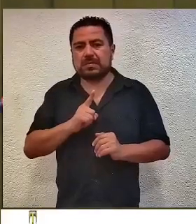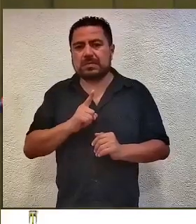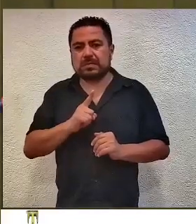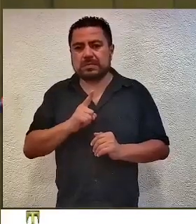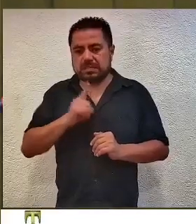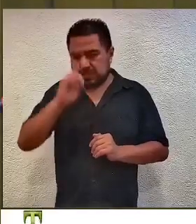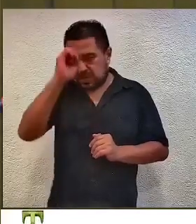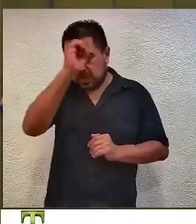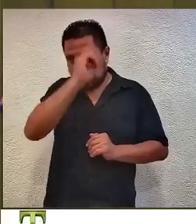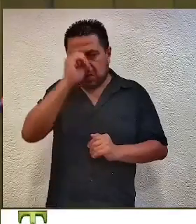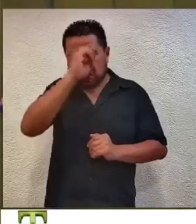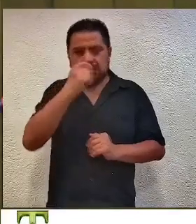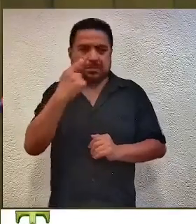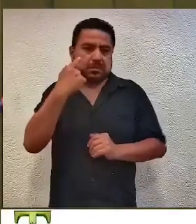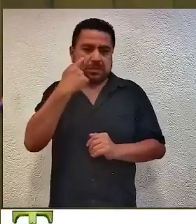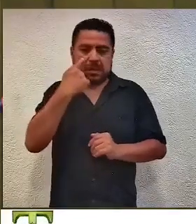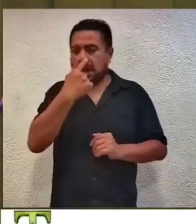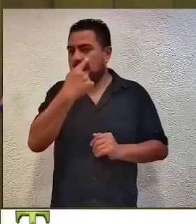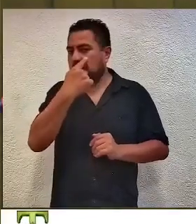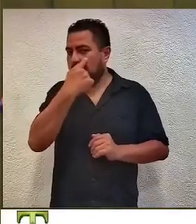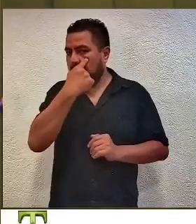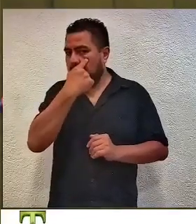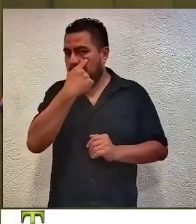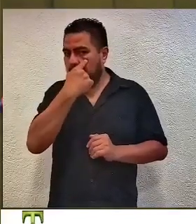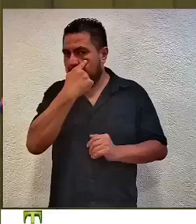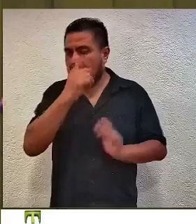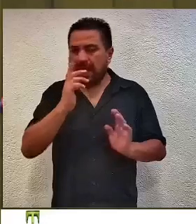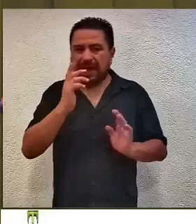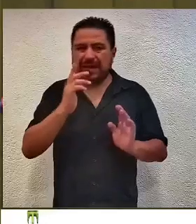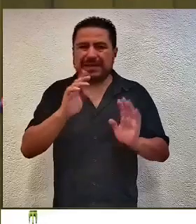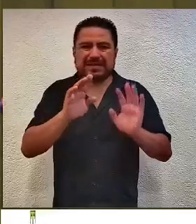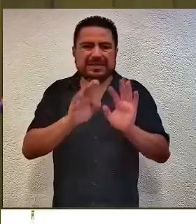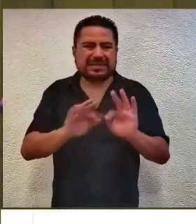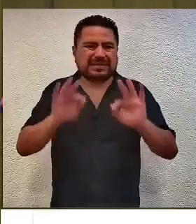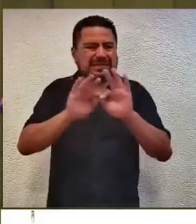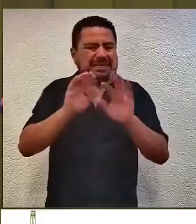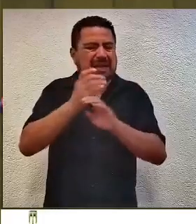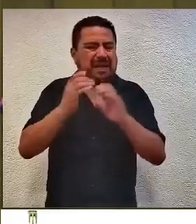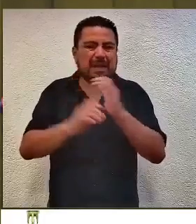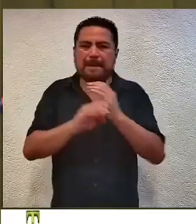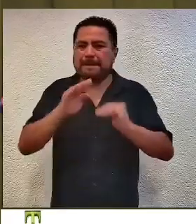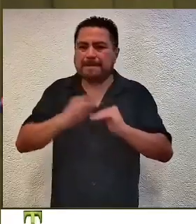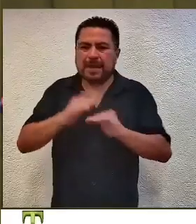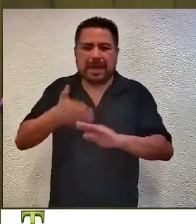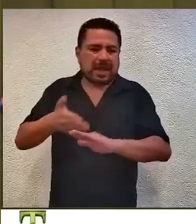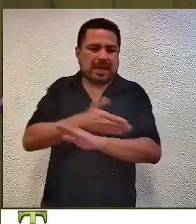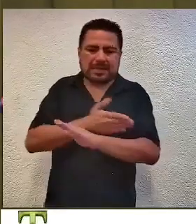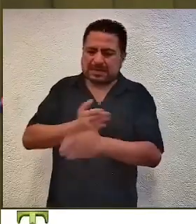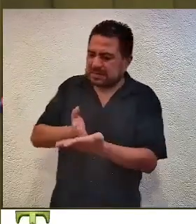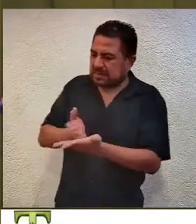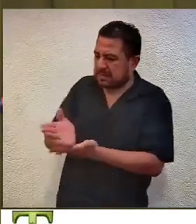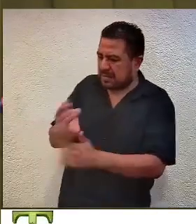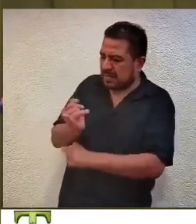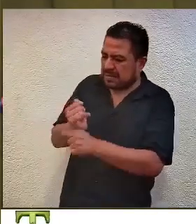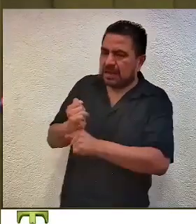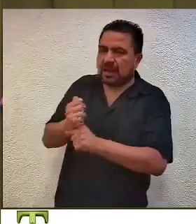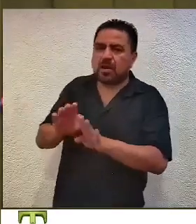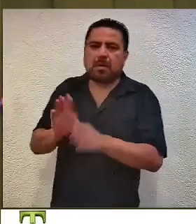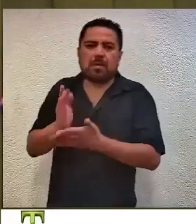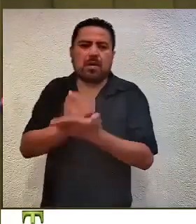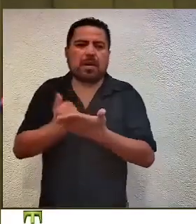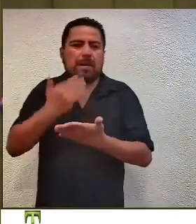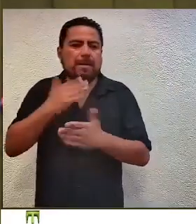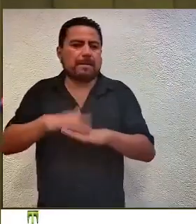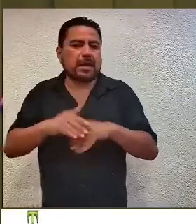de observar en principios tan fundamentales antes de entrar al estudio, como es la garantía de